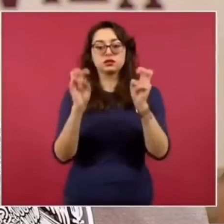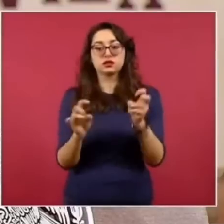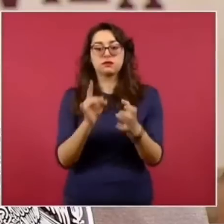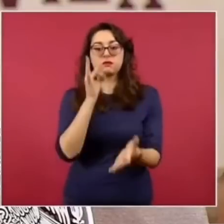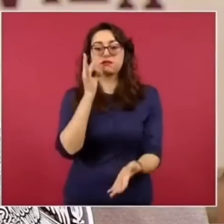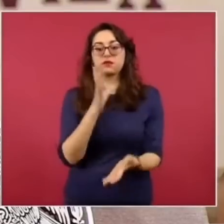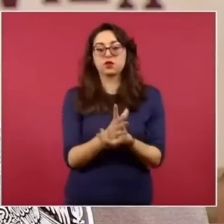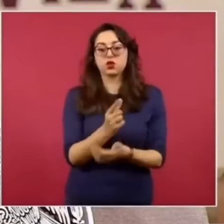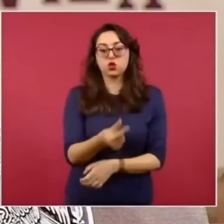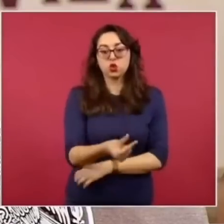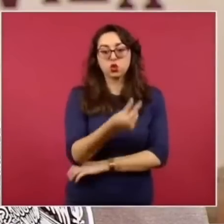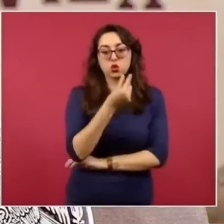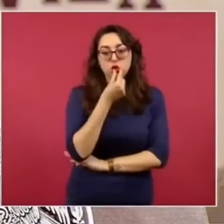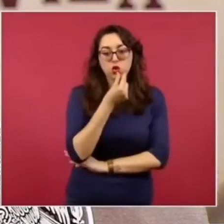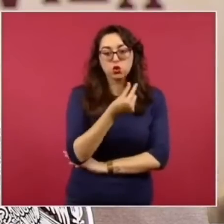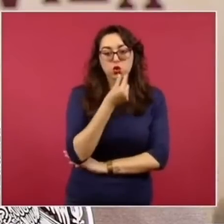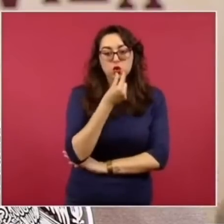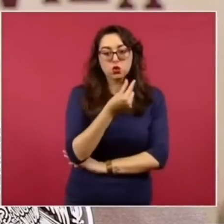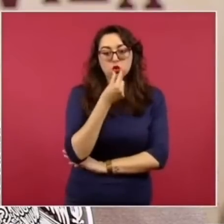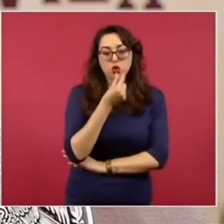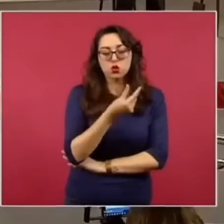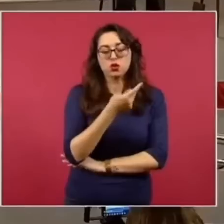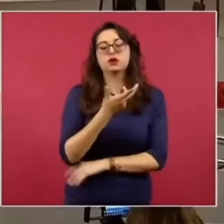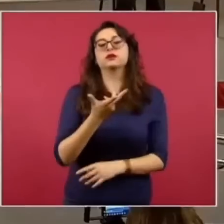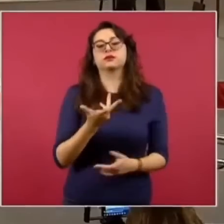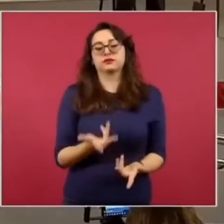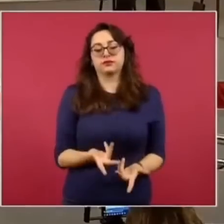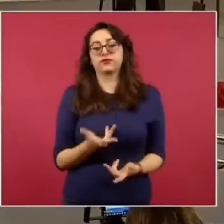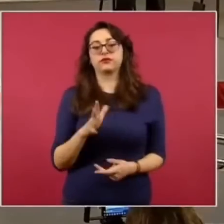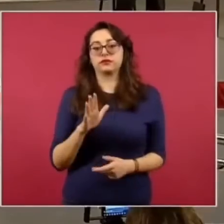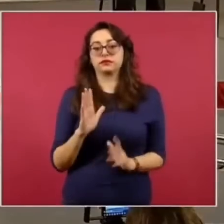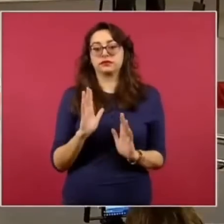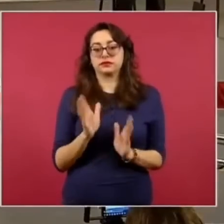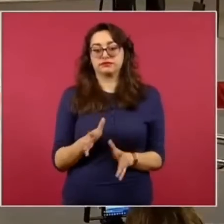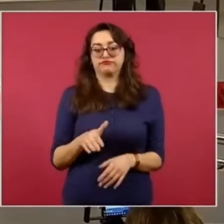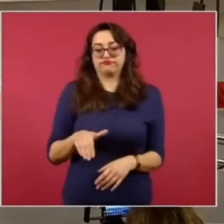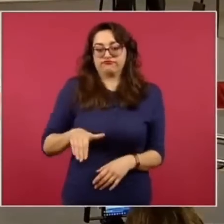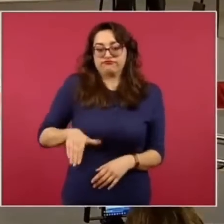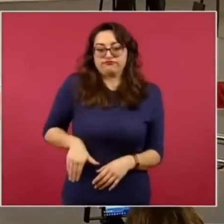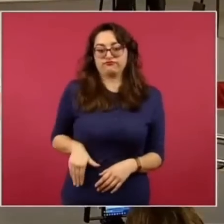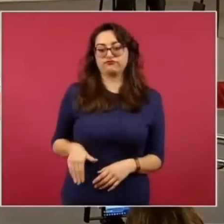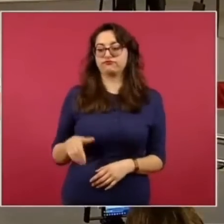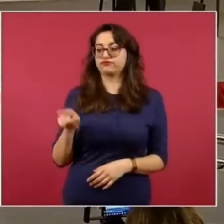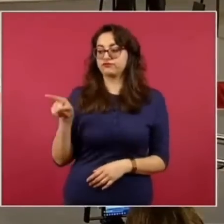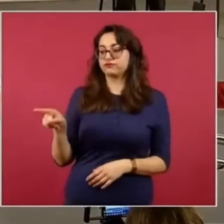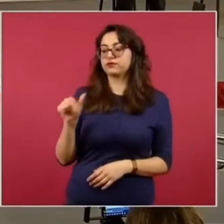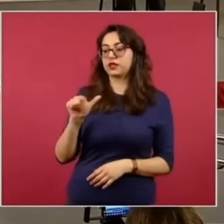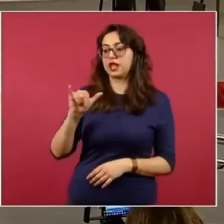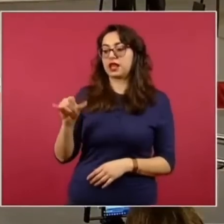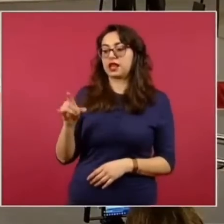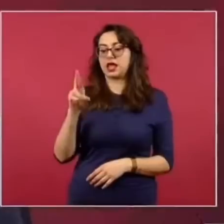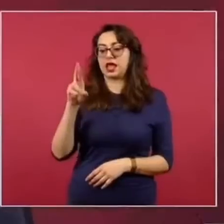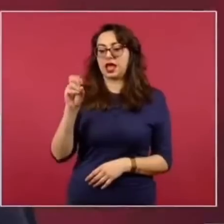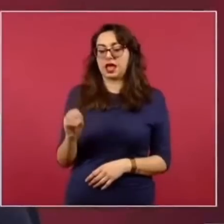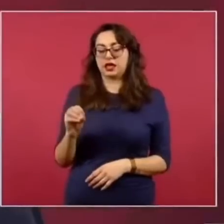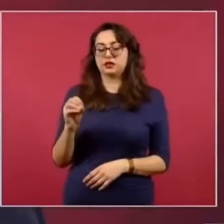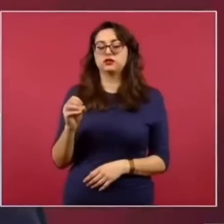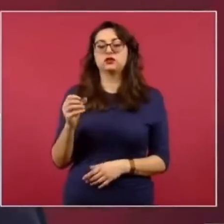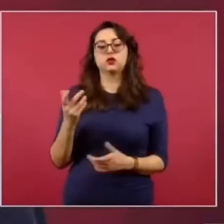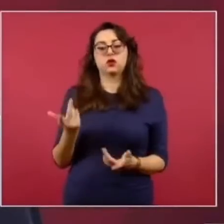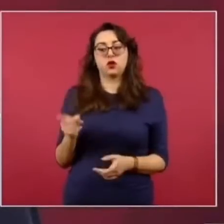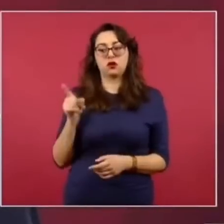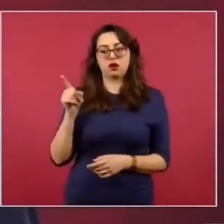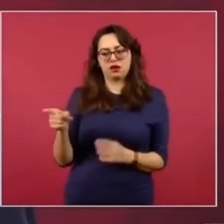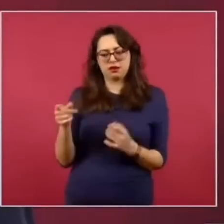secretario, el doctor Schwartz, comisionado federal para la protección contra riesgos sanitarios, nos hablará de los hallazgos que ha tenido